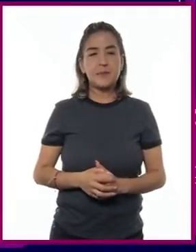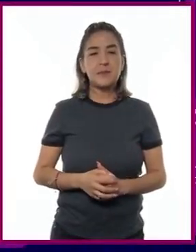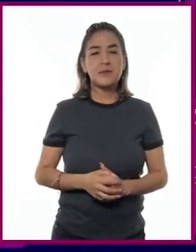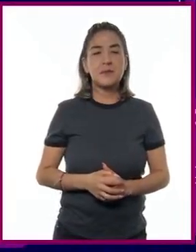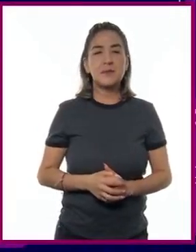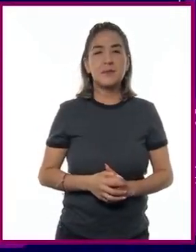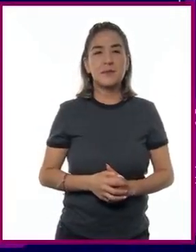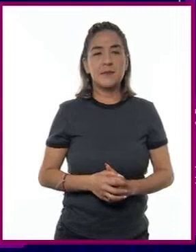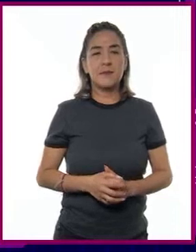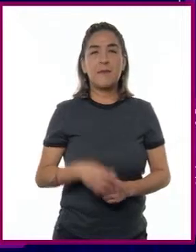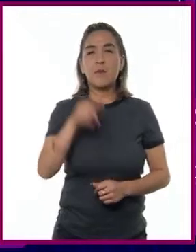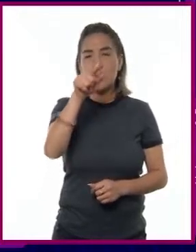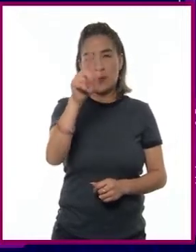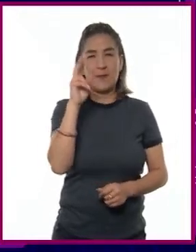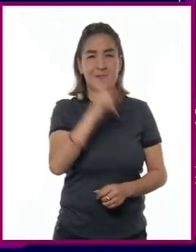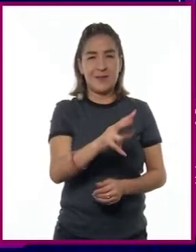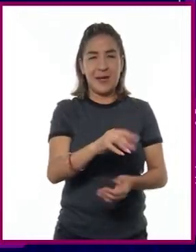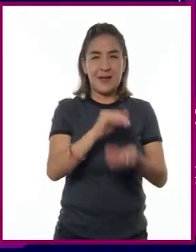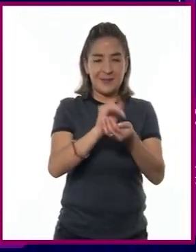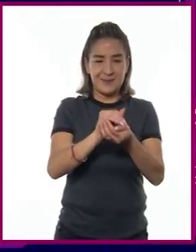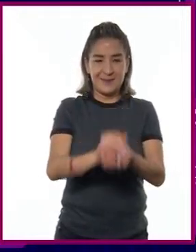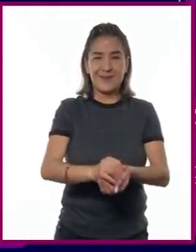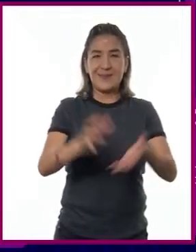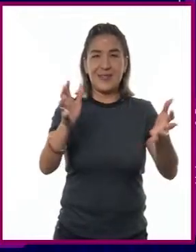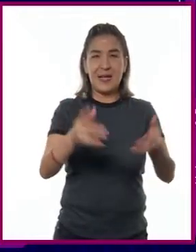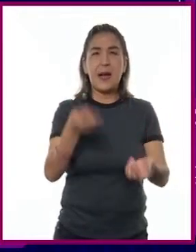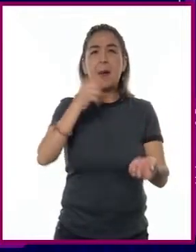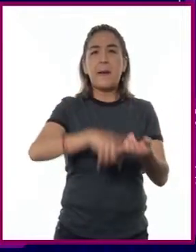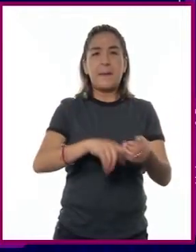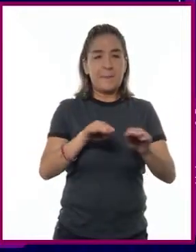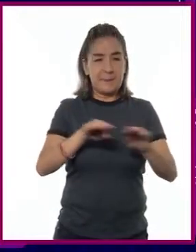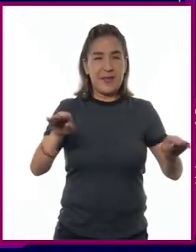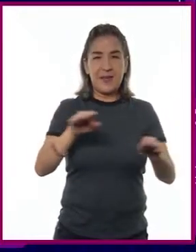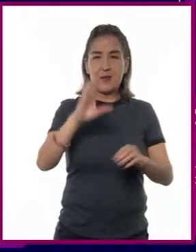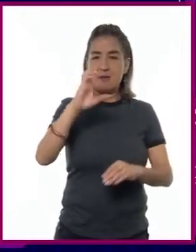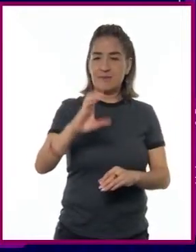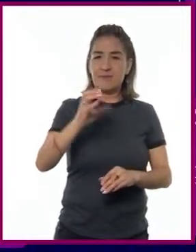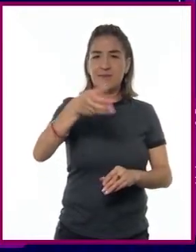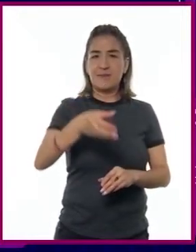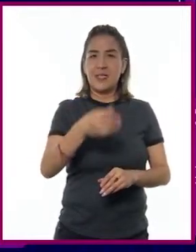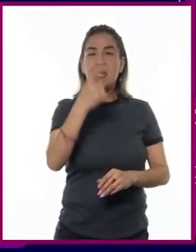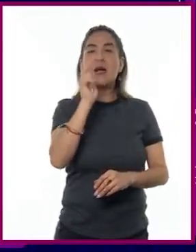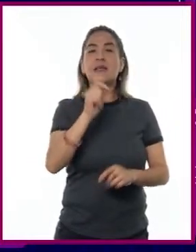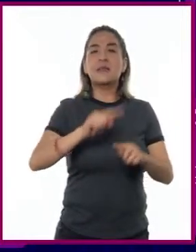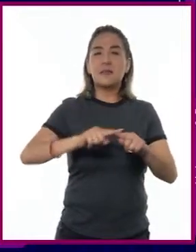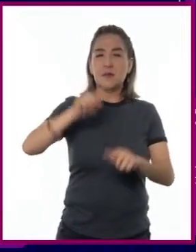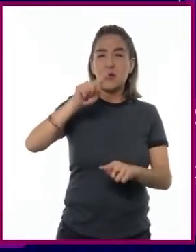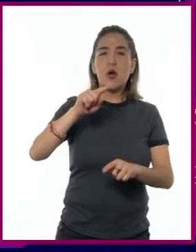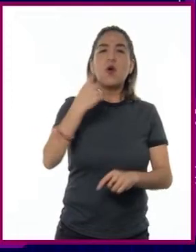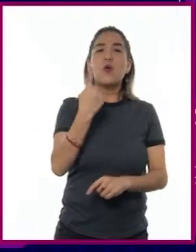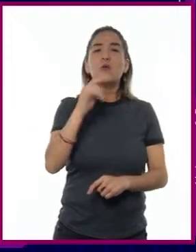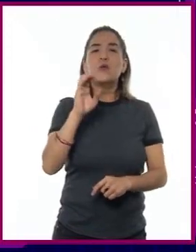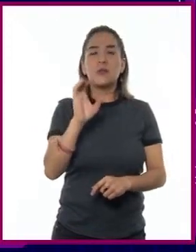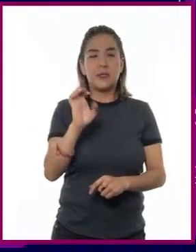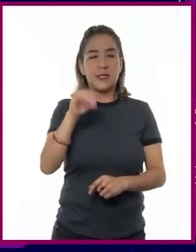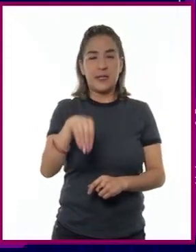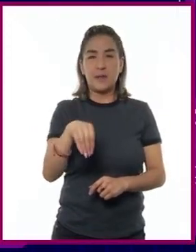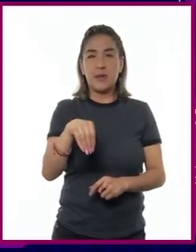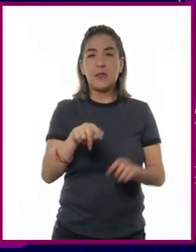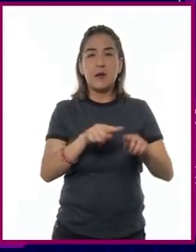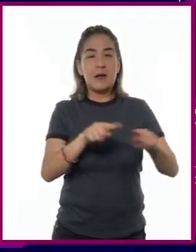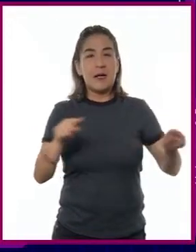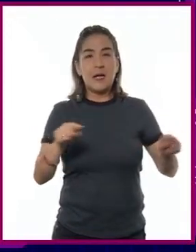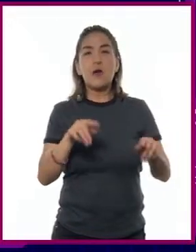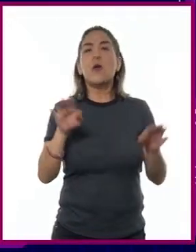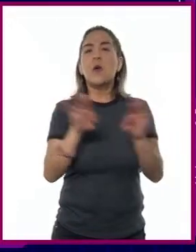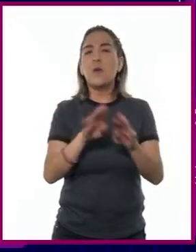Consideren un dado cuyas aristas miden 1 centímetro. Para calcular la medida